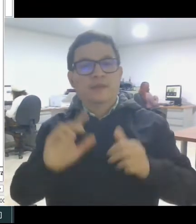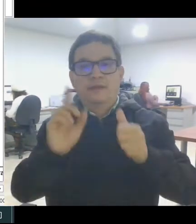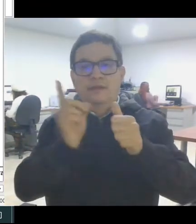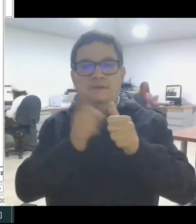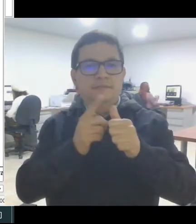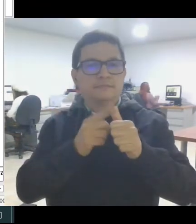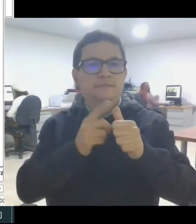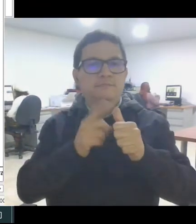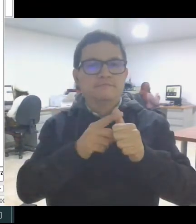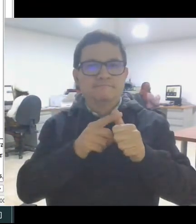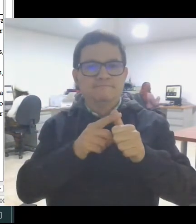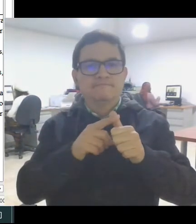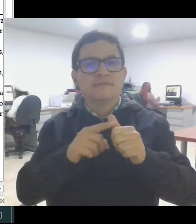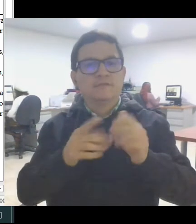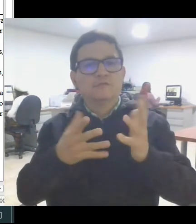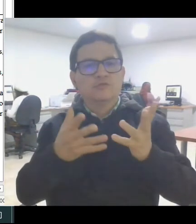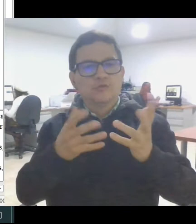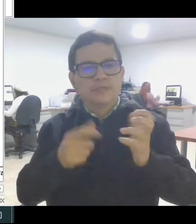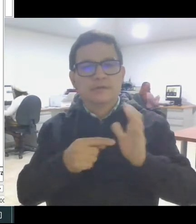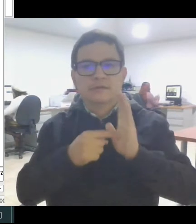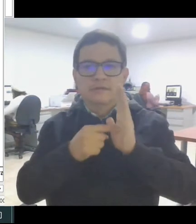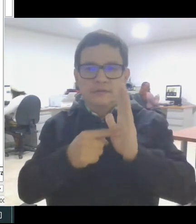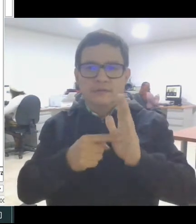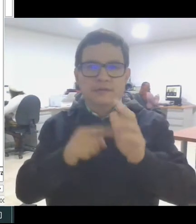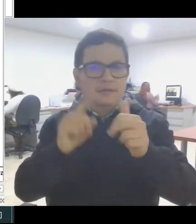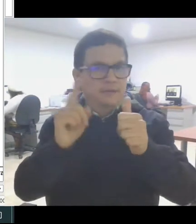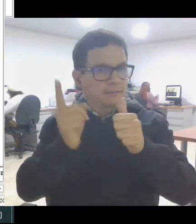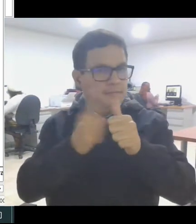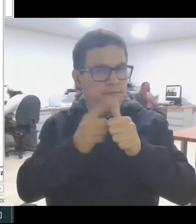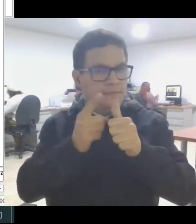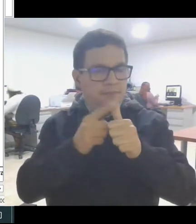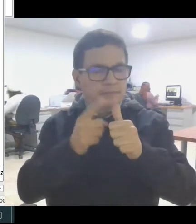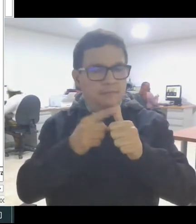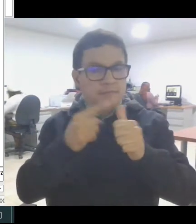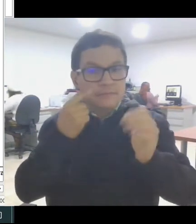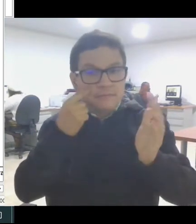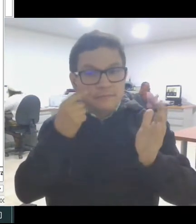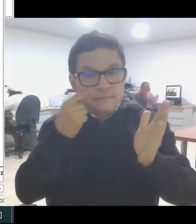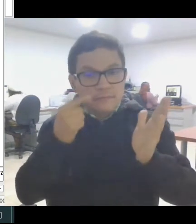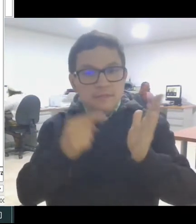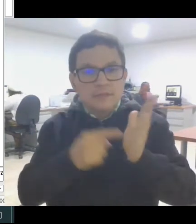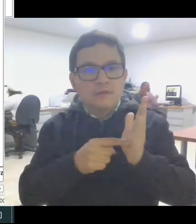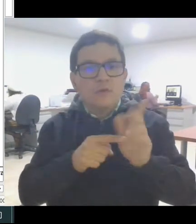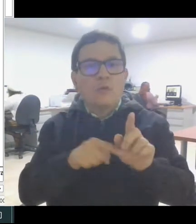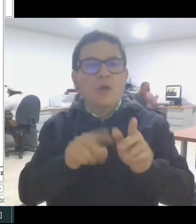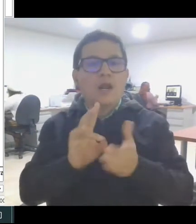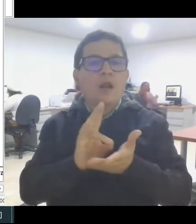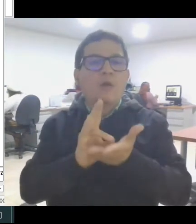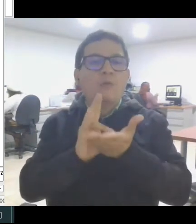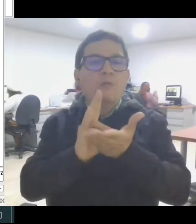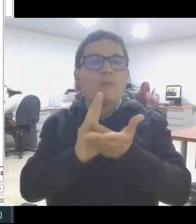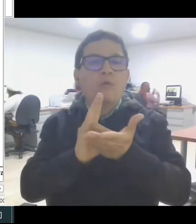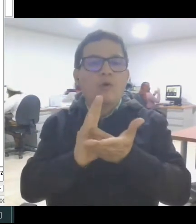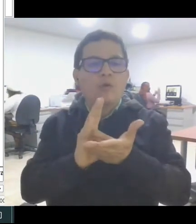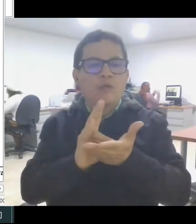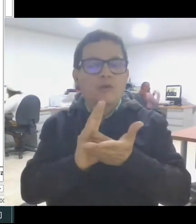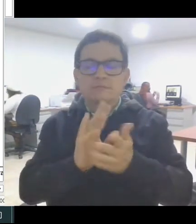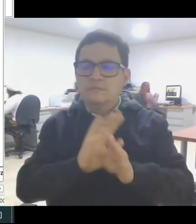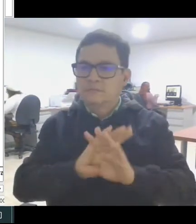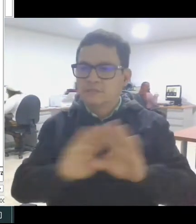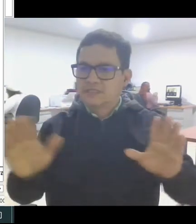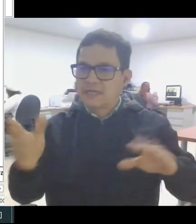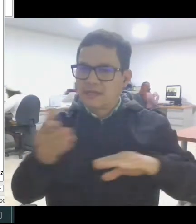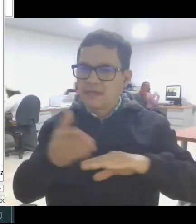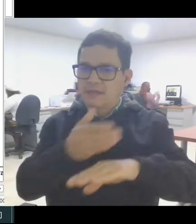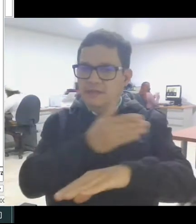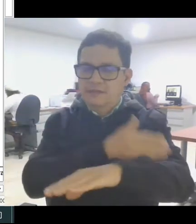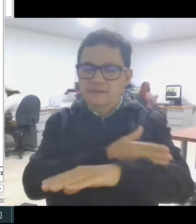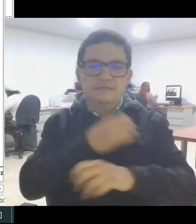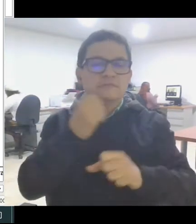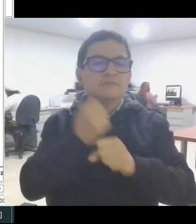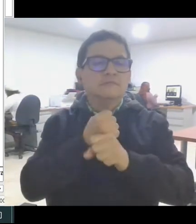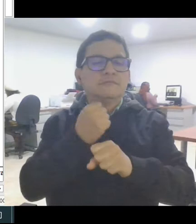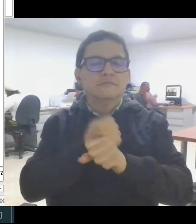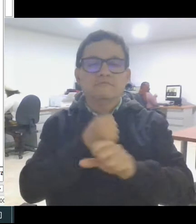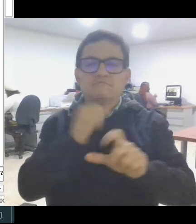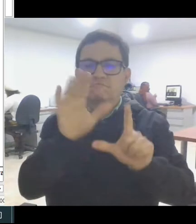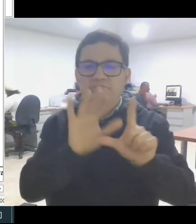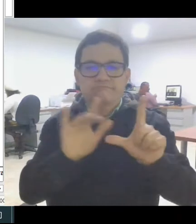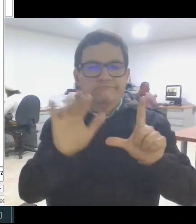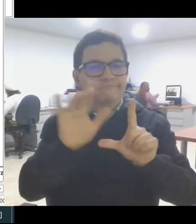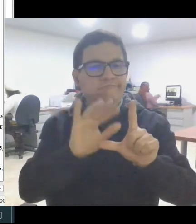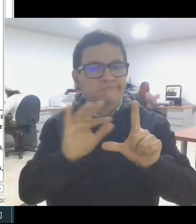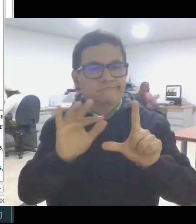Inicialmente me gustaría primero mirar el modelo, ya lo hemos trabajado en videos